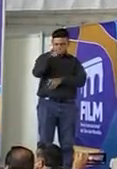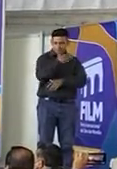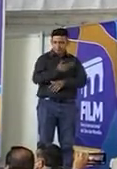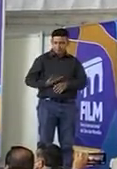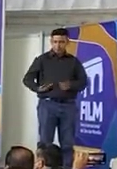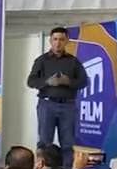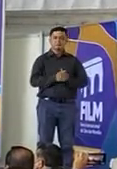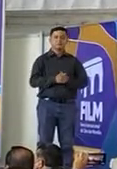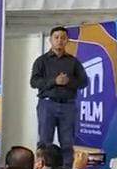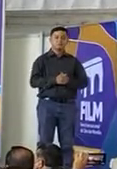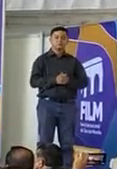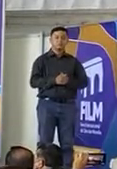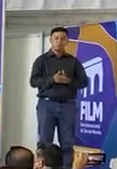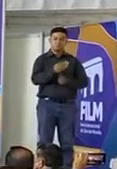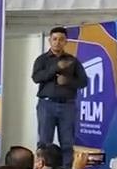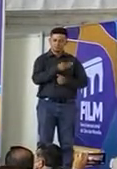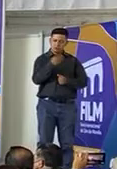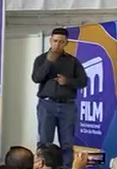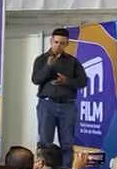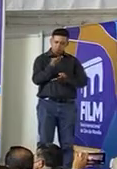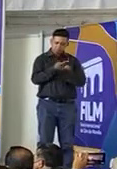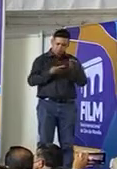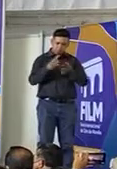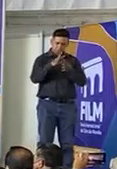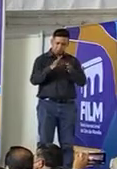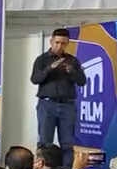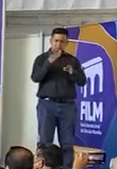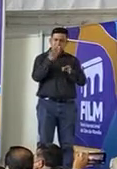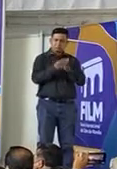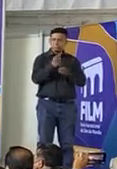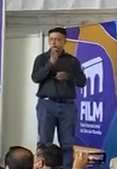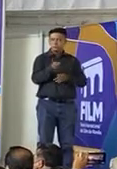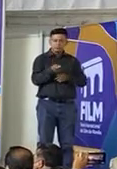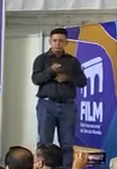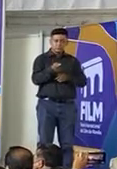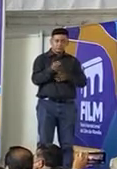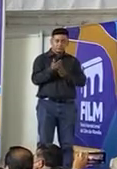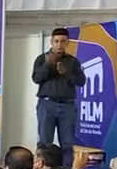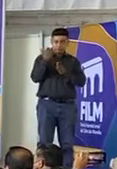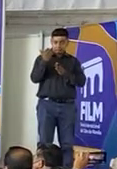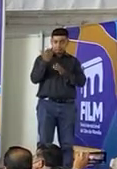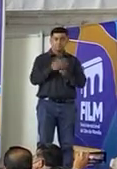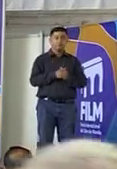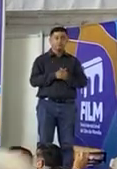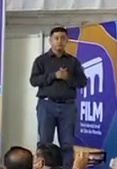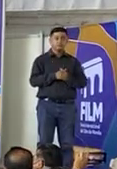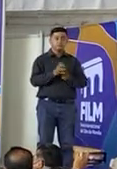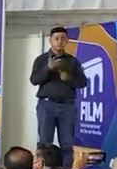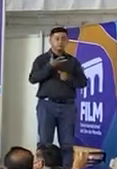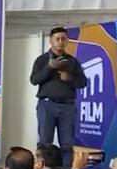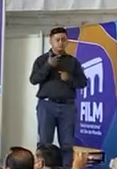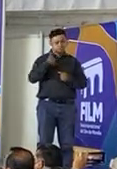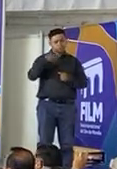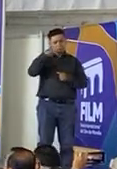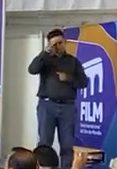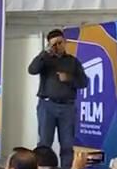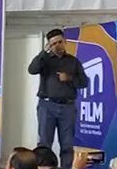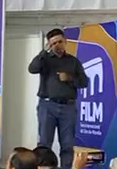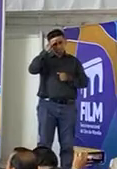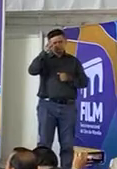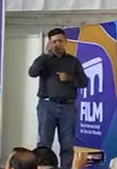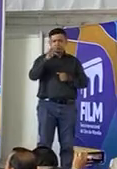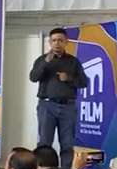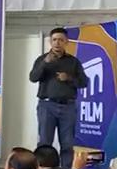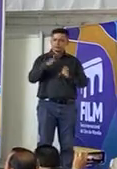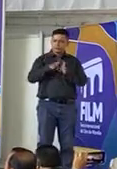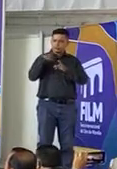presidente. Bueno, les quiero compartir que hace unos momentos estaba pensando en un